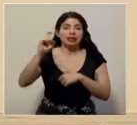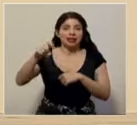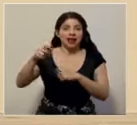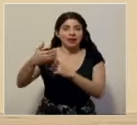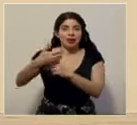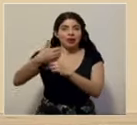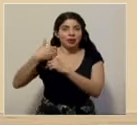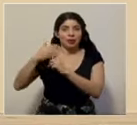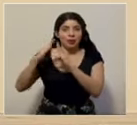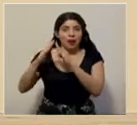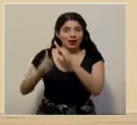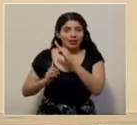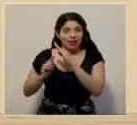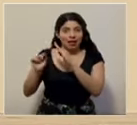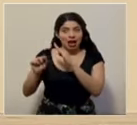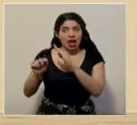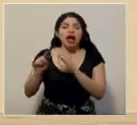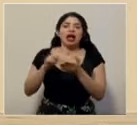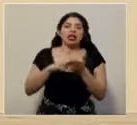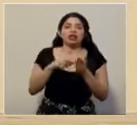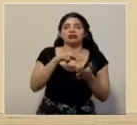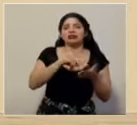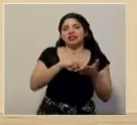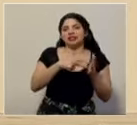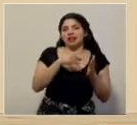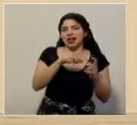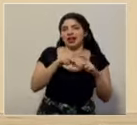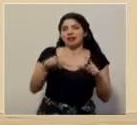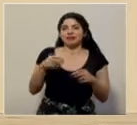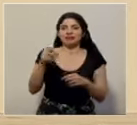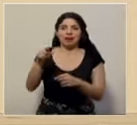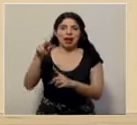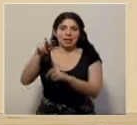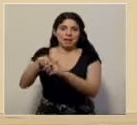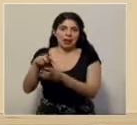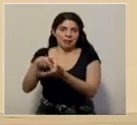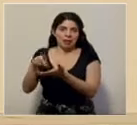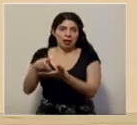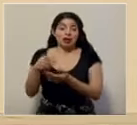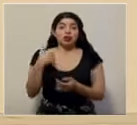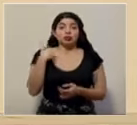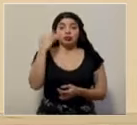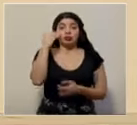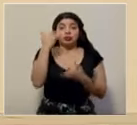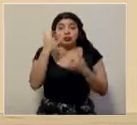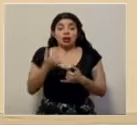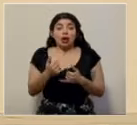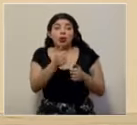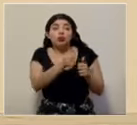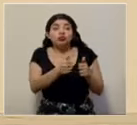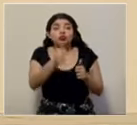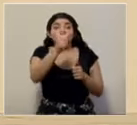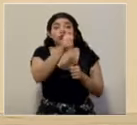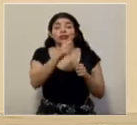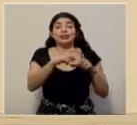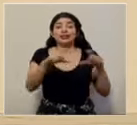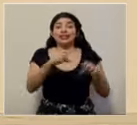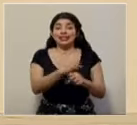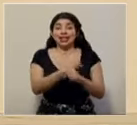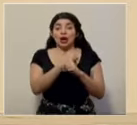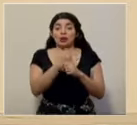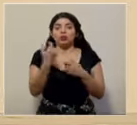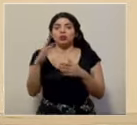cuarentena. Quiero reportar que es de mi conocimiento que en estos momentos ante la Superintendencia General de Seguros